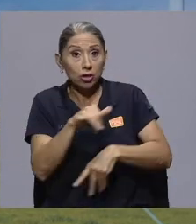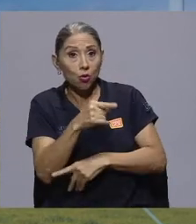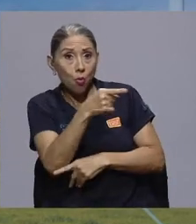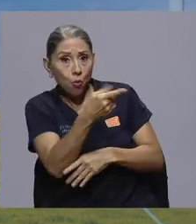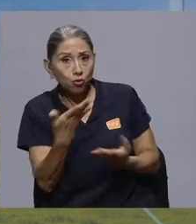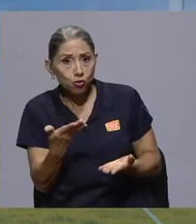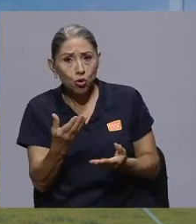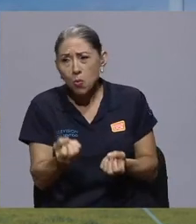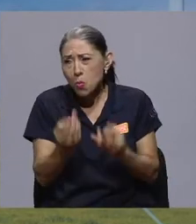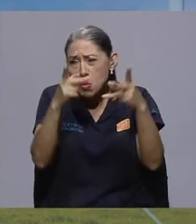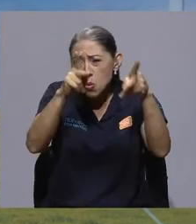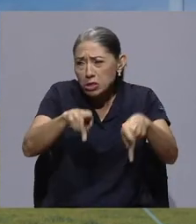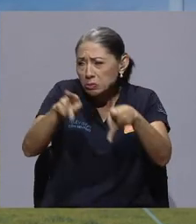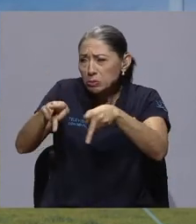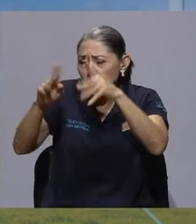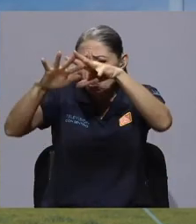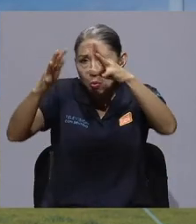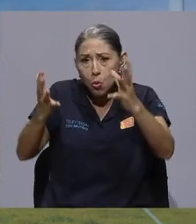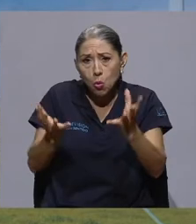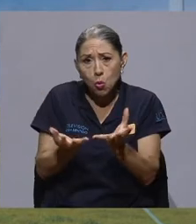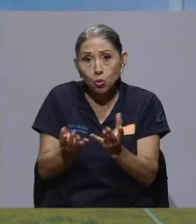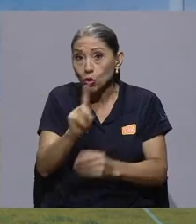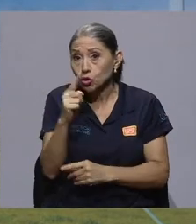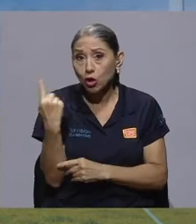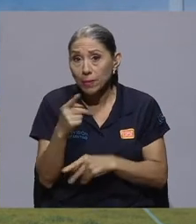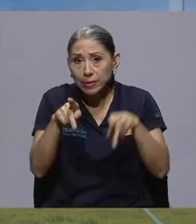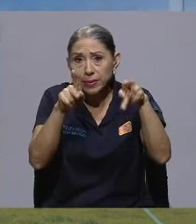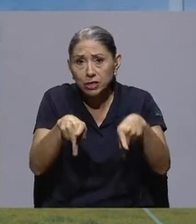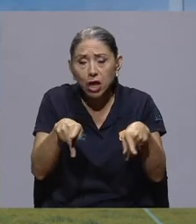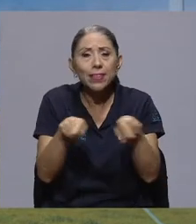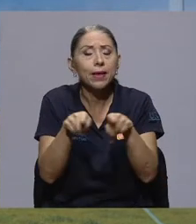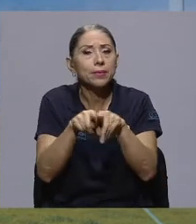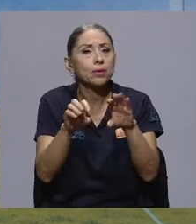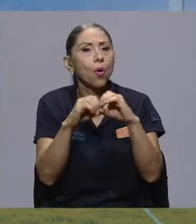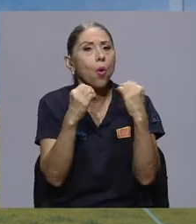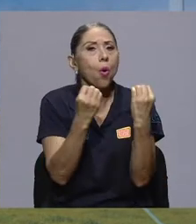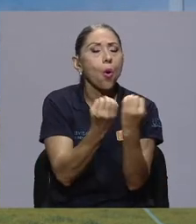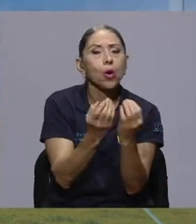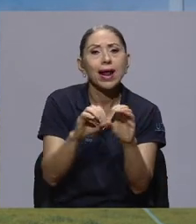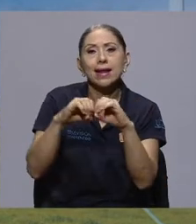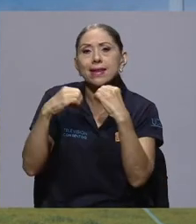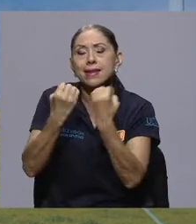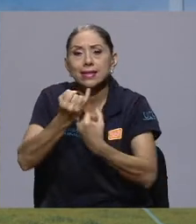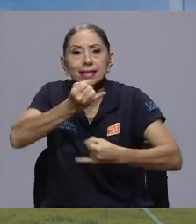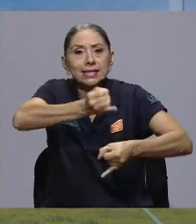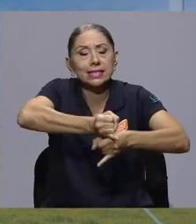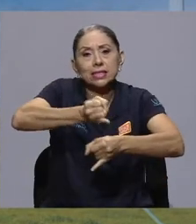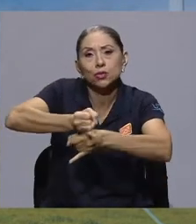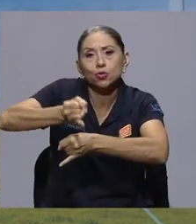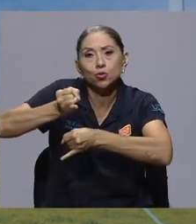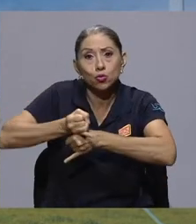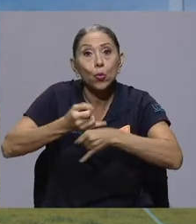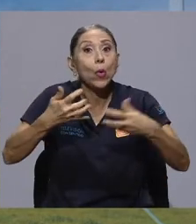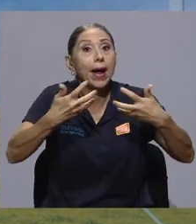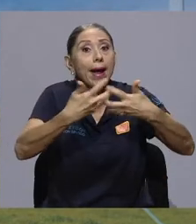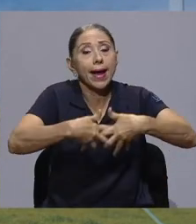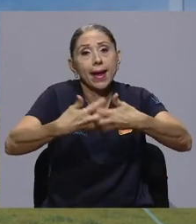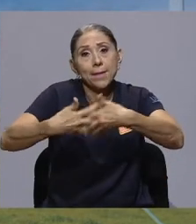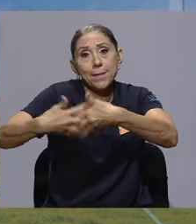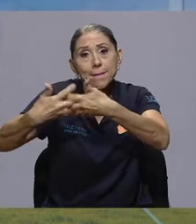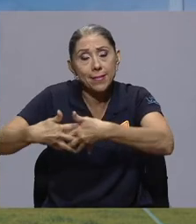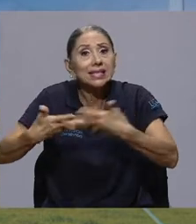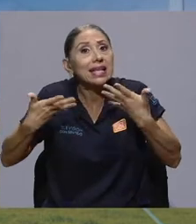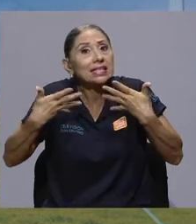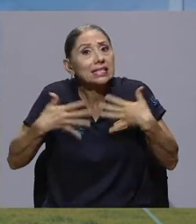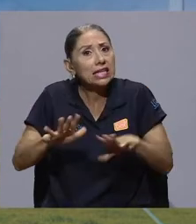personas como vos alrededor del mundo, y no solo personas, sino organizaciones, instituciones, incluso empresas, ya